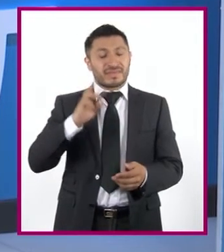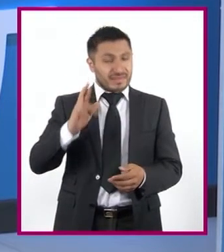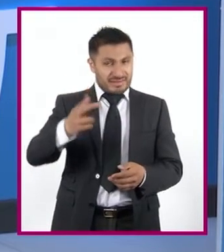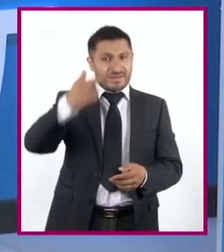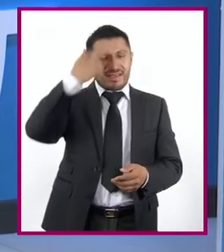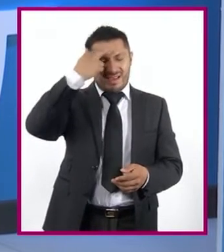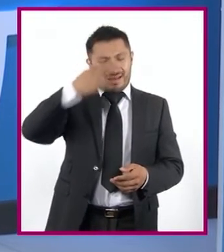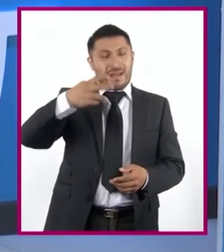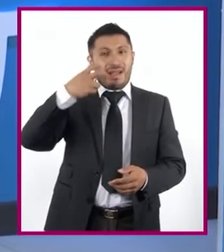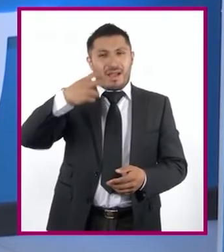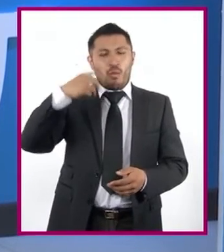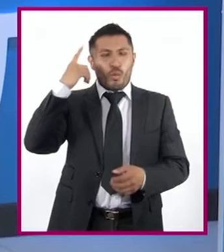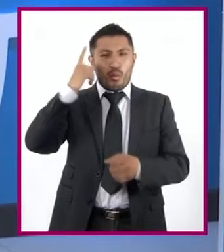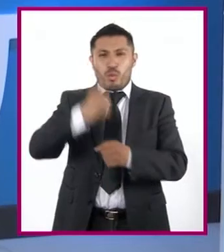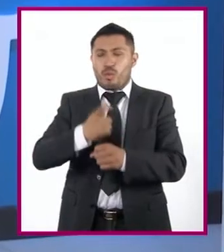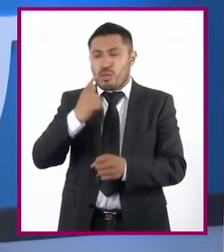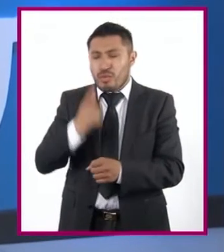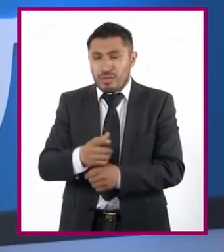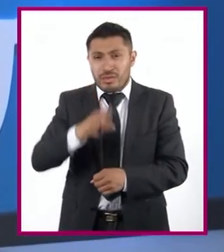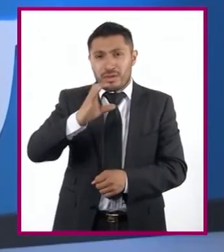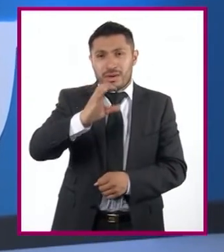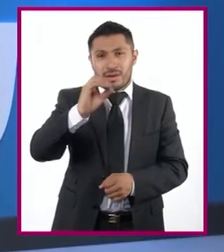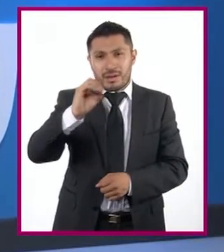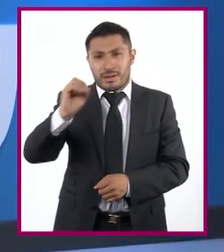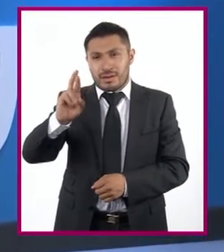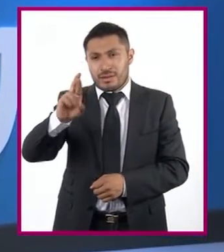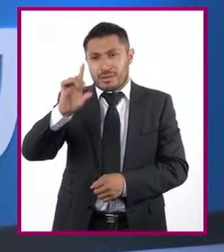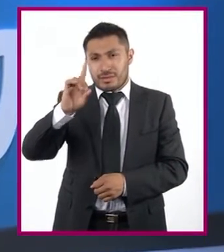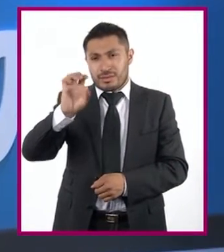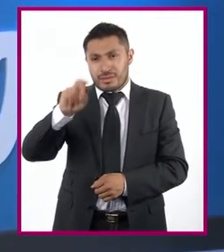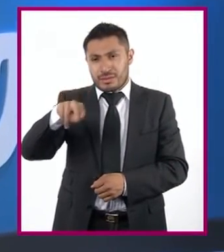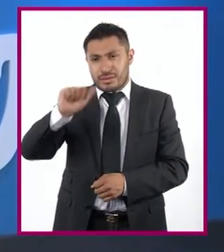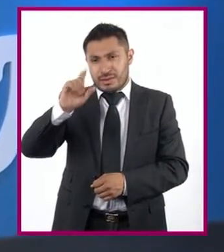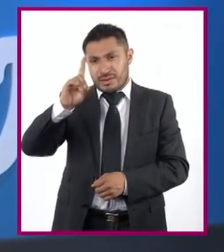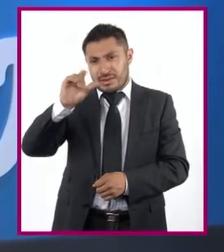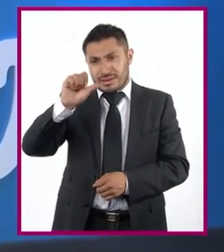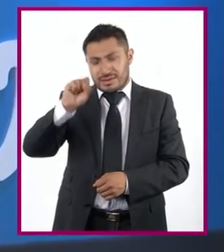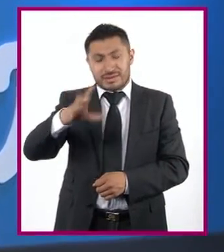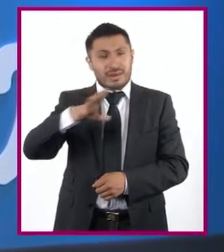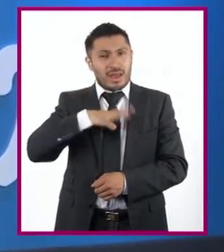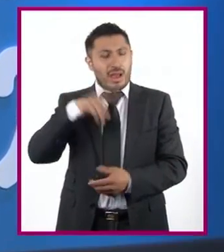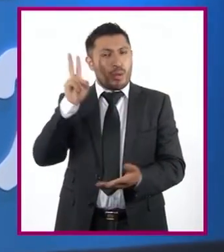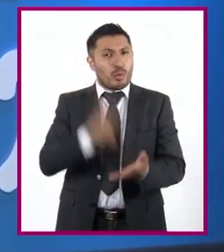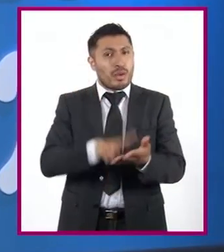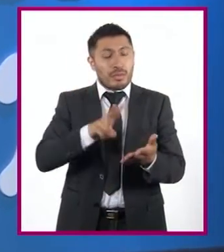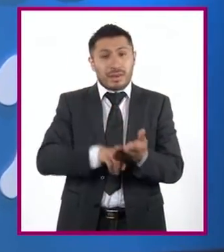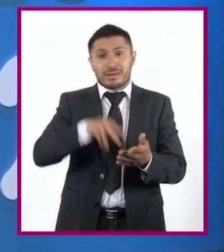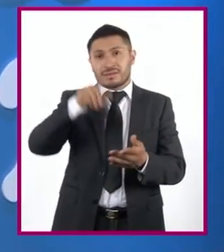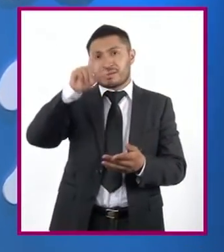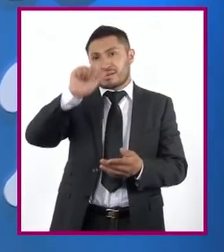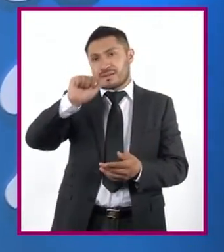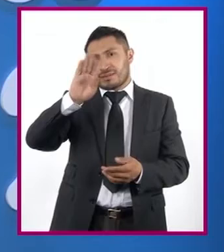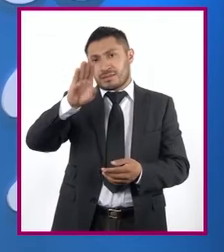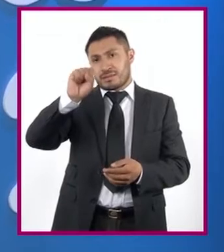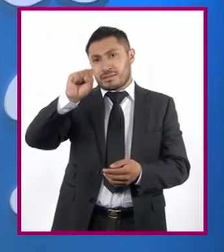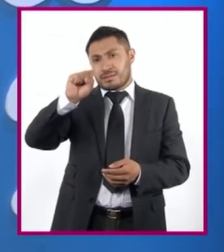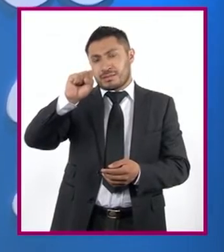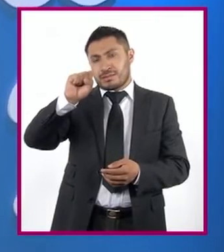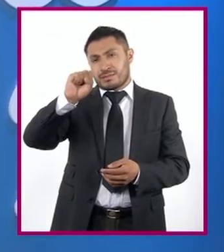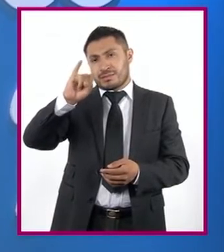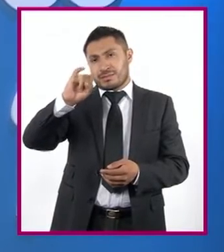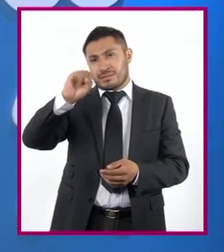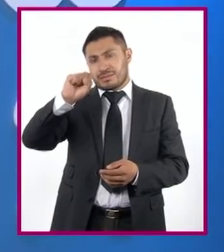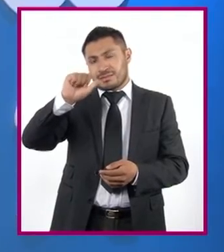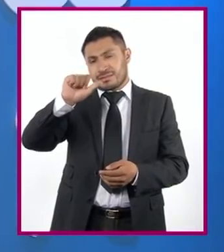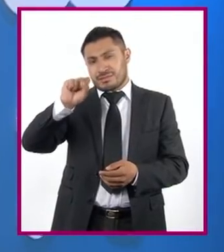Recordemos que para ubicar las coordenadas, primero ubicamos el valor de las abscisas y luego ubicamos el valor